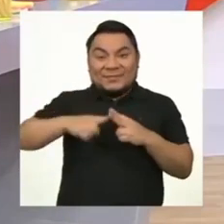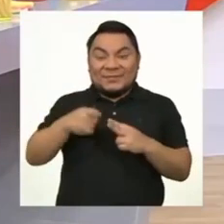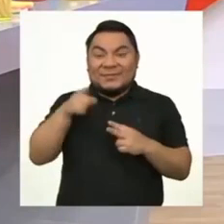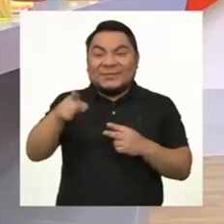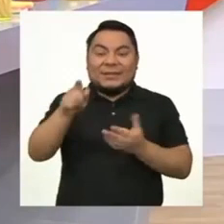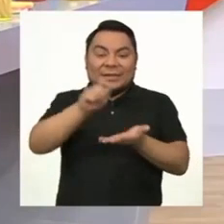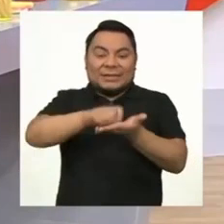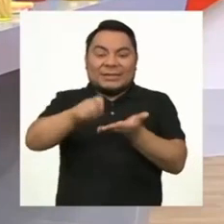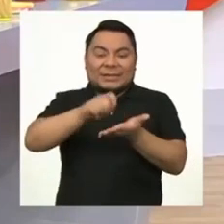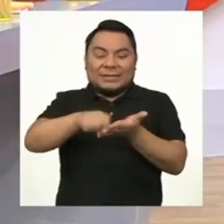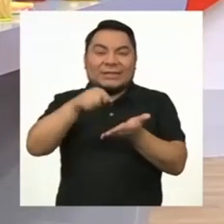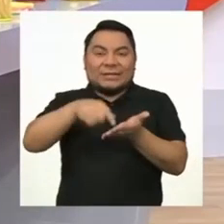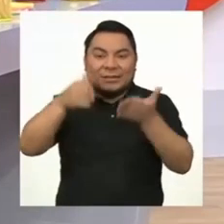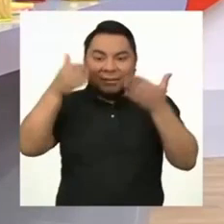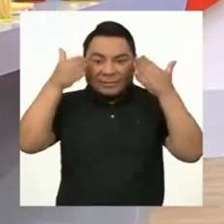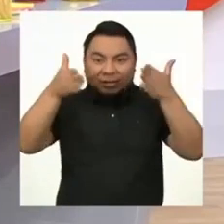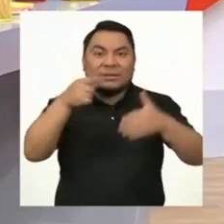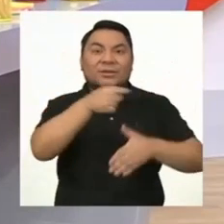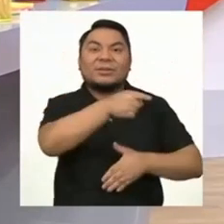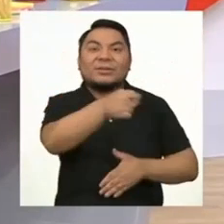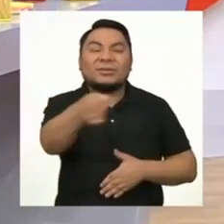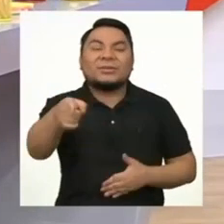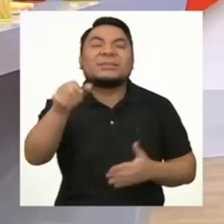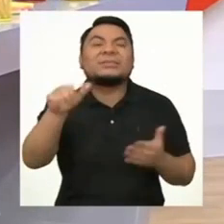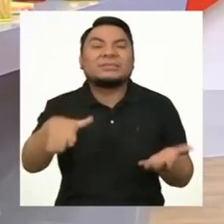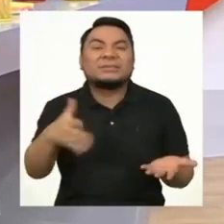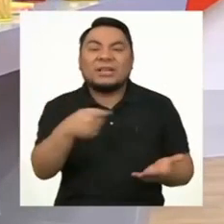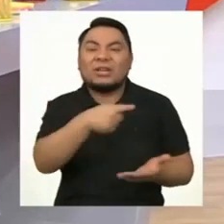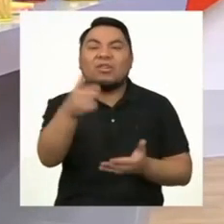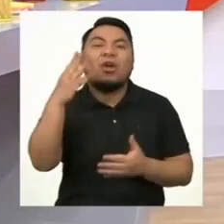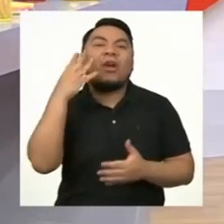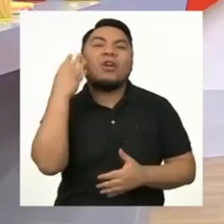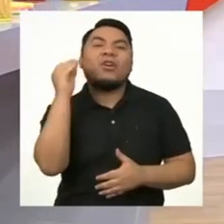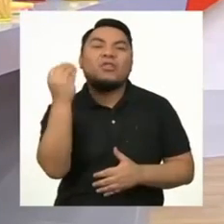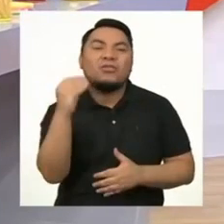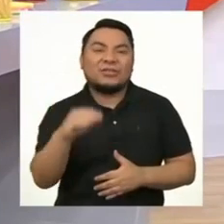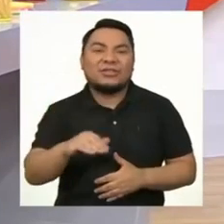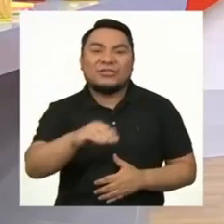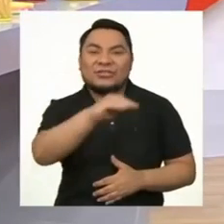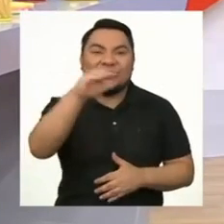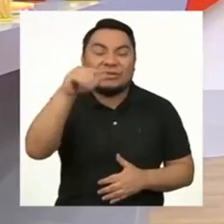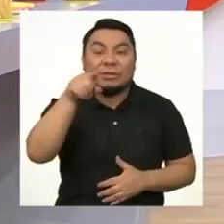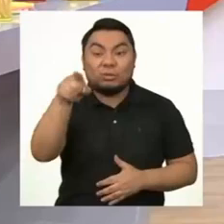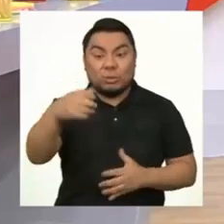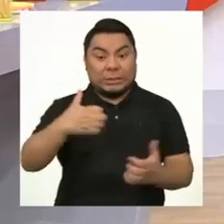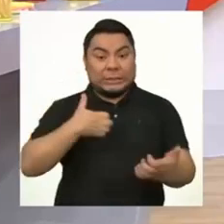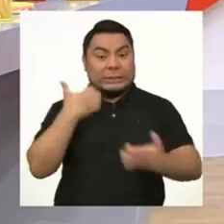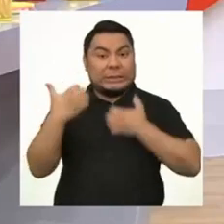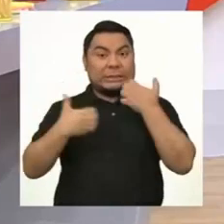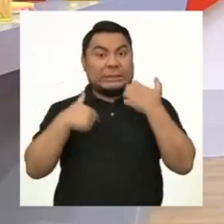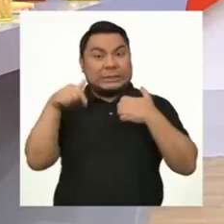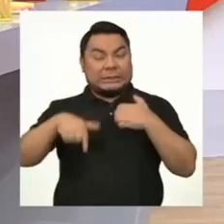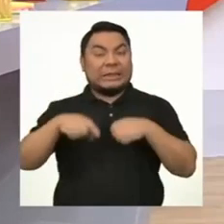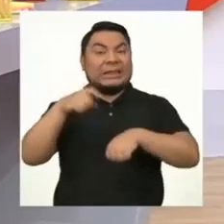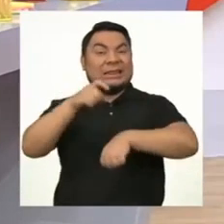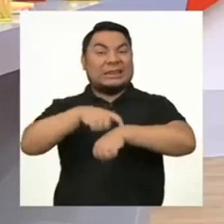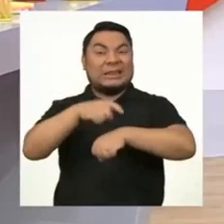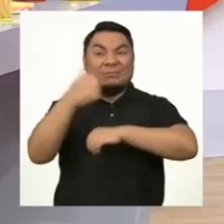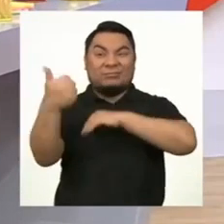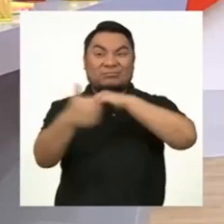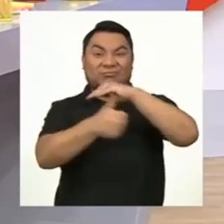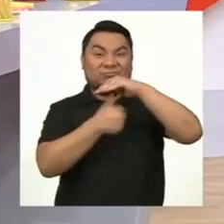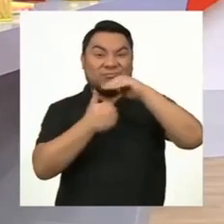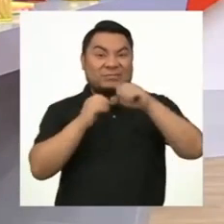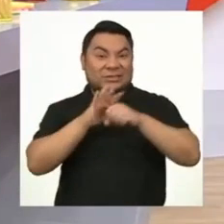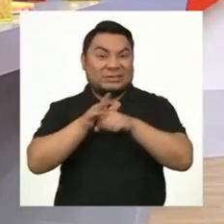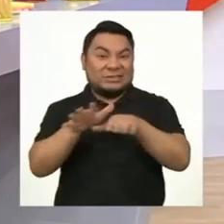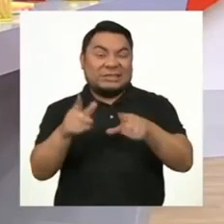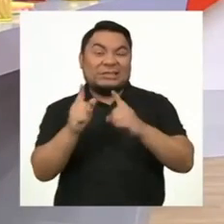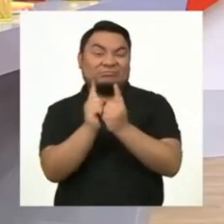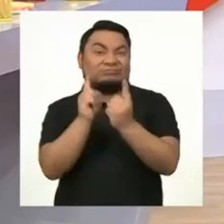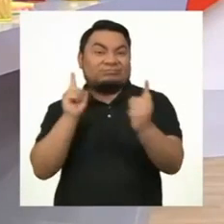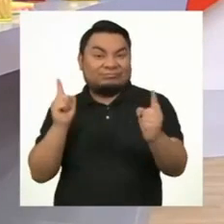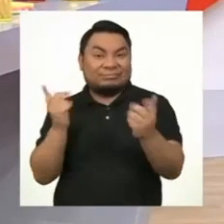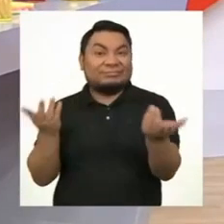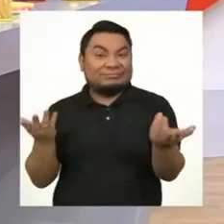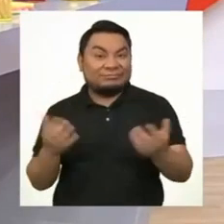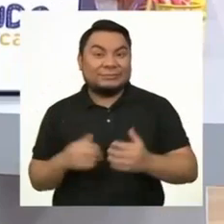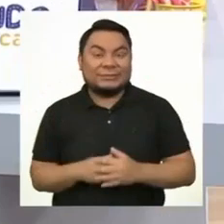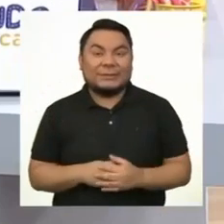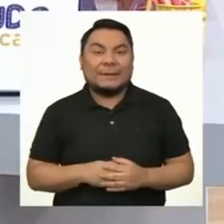un texto que se enfoca en ustedes, las y los adolescentes, y sus emociones durante este periodo de pandemia y distanciamiento social.